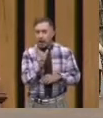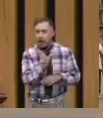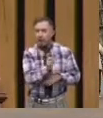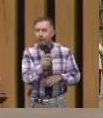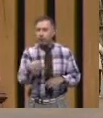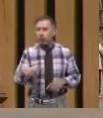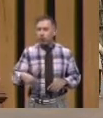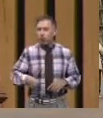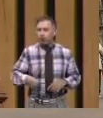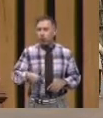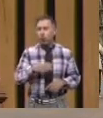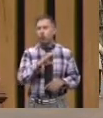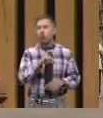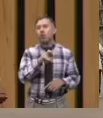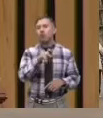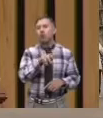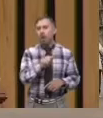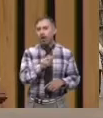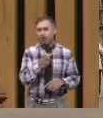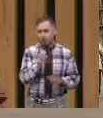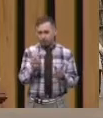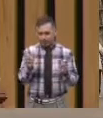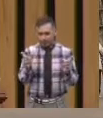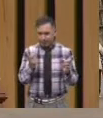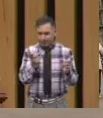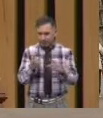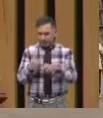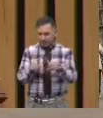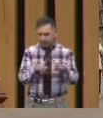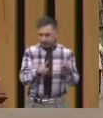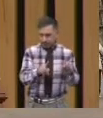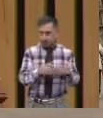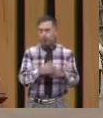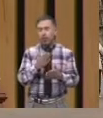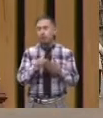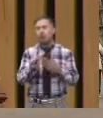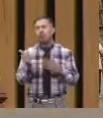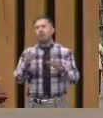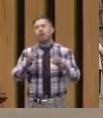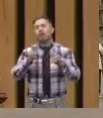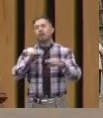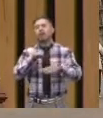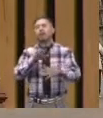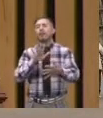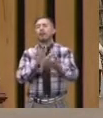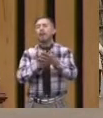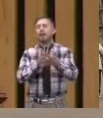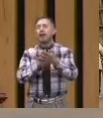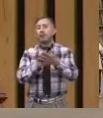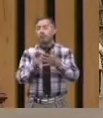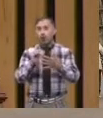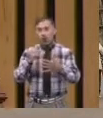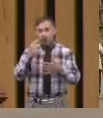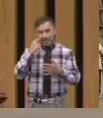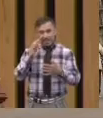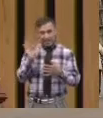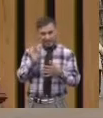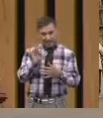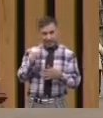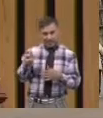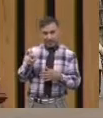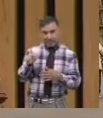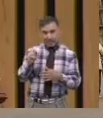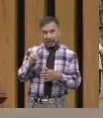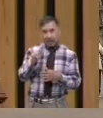caso. En materia penal también es sabido que no puede haber reincidencia si el elemento subjetivo del tipo